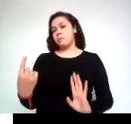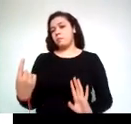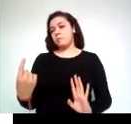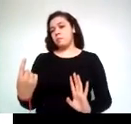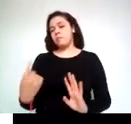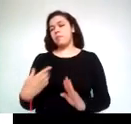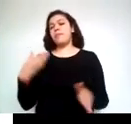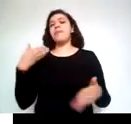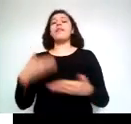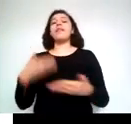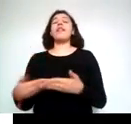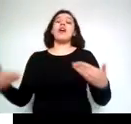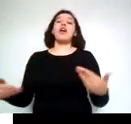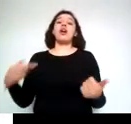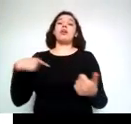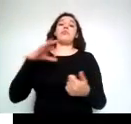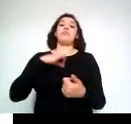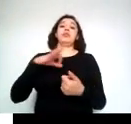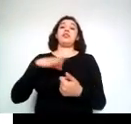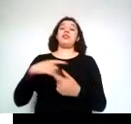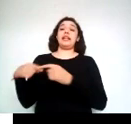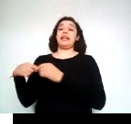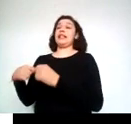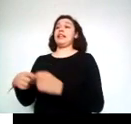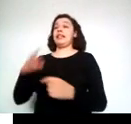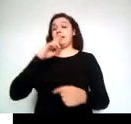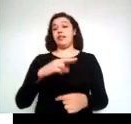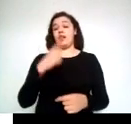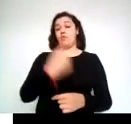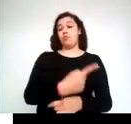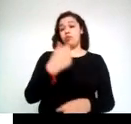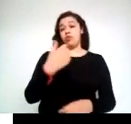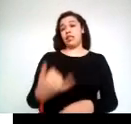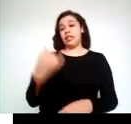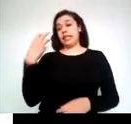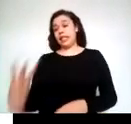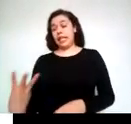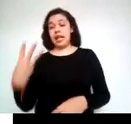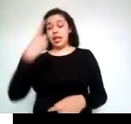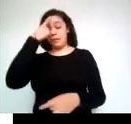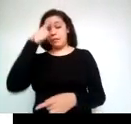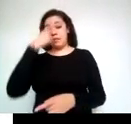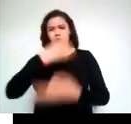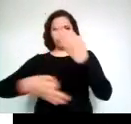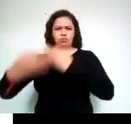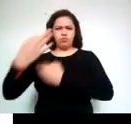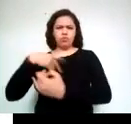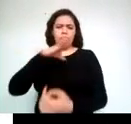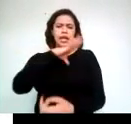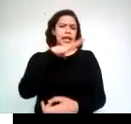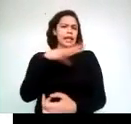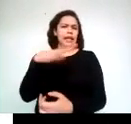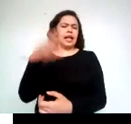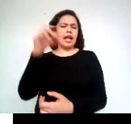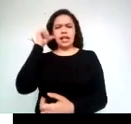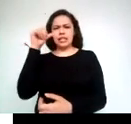Ahora, ¿puedo aplicar la guía de referencia 1 y 3 a todos mis colaboradores porque yo en general